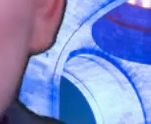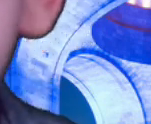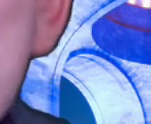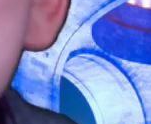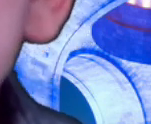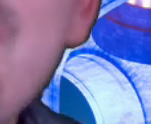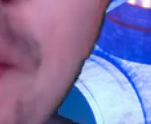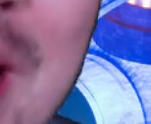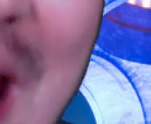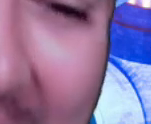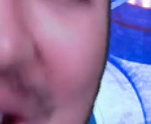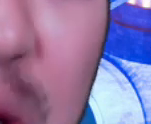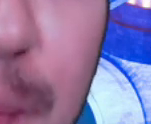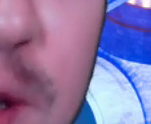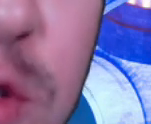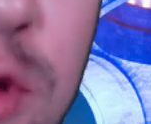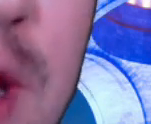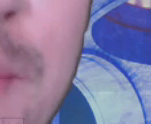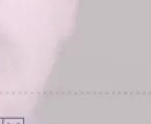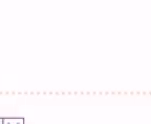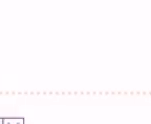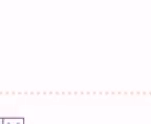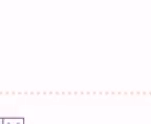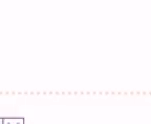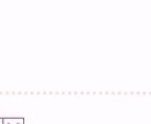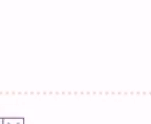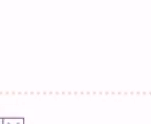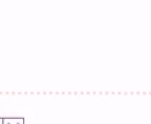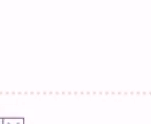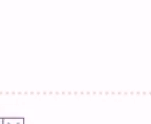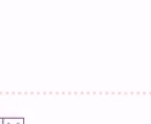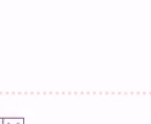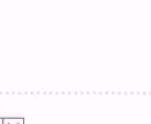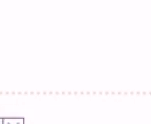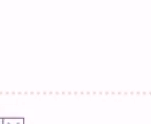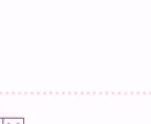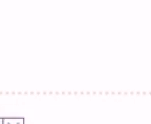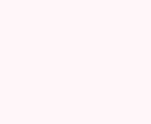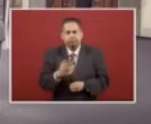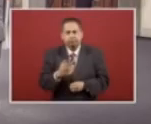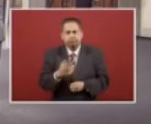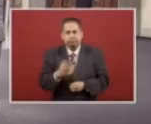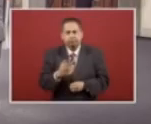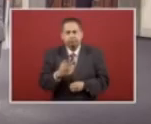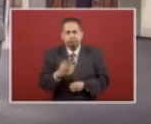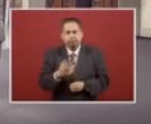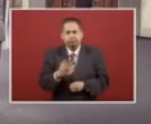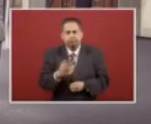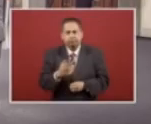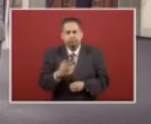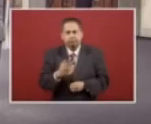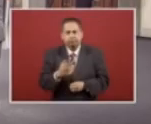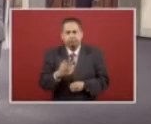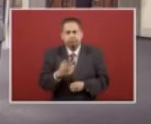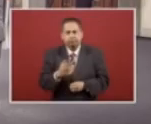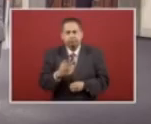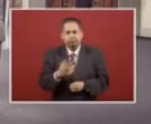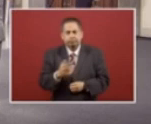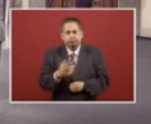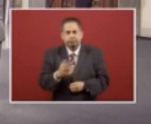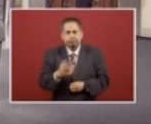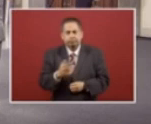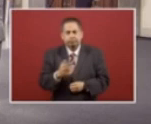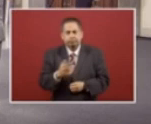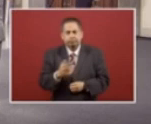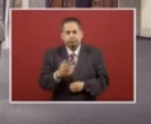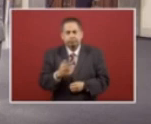recordemos que ese tema, ese preciso tema, cuando fui a la conferencia mañanera con López Obrador, que por cierto fue la primera